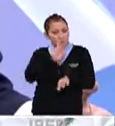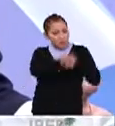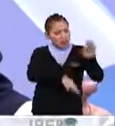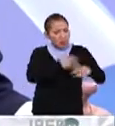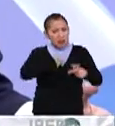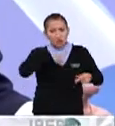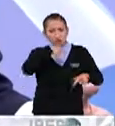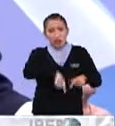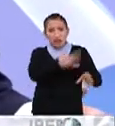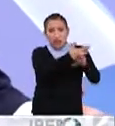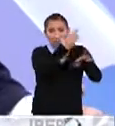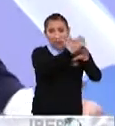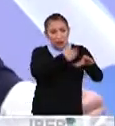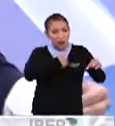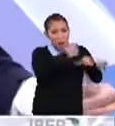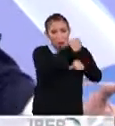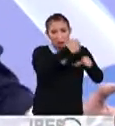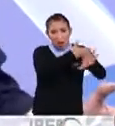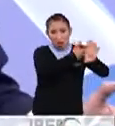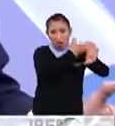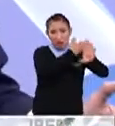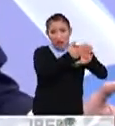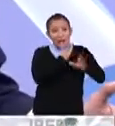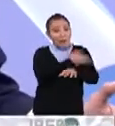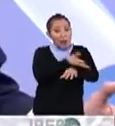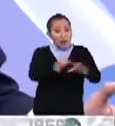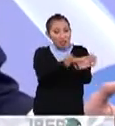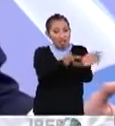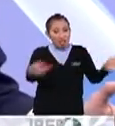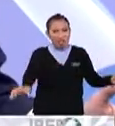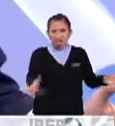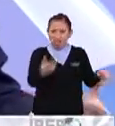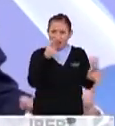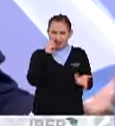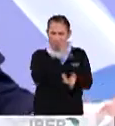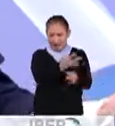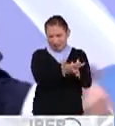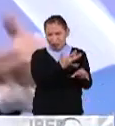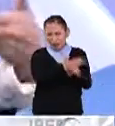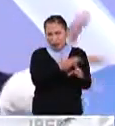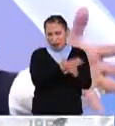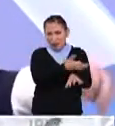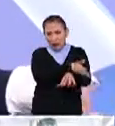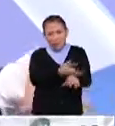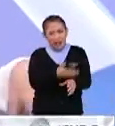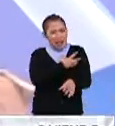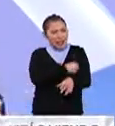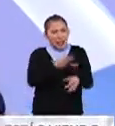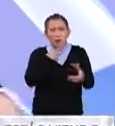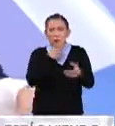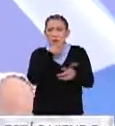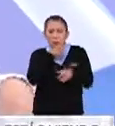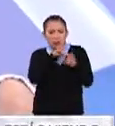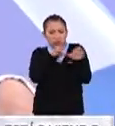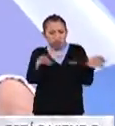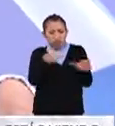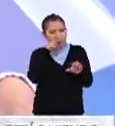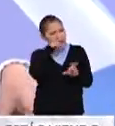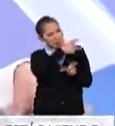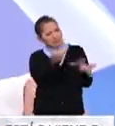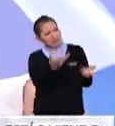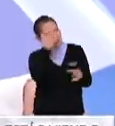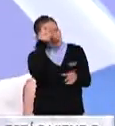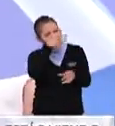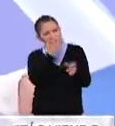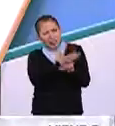nuestros connacionales en Estados Unidos, ante una separación familiar que se ha dado también pues de nuestras familias, en fin. Entonces creo que hoy lo que nos demuestra esto